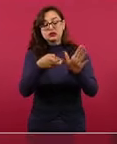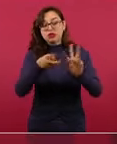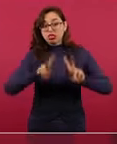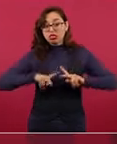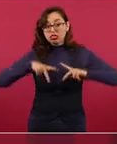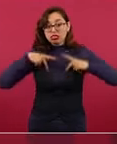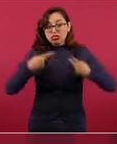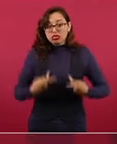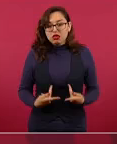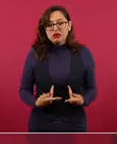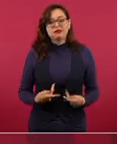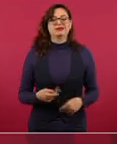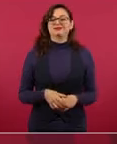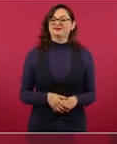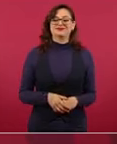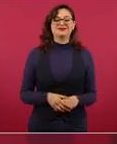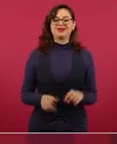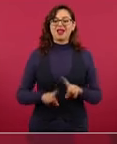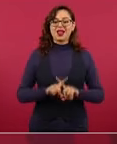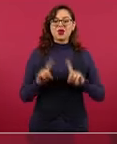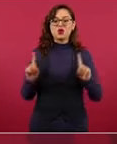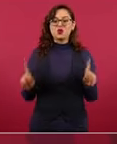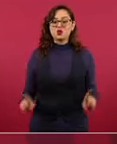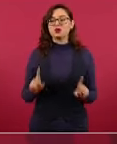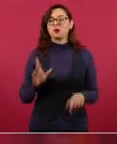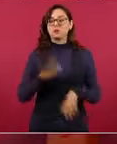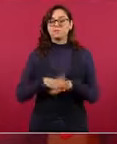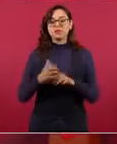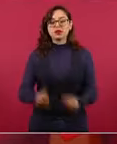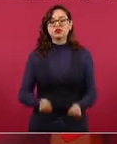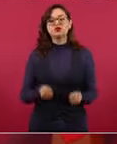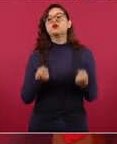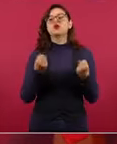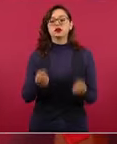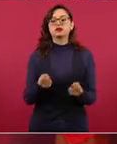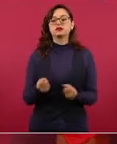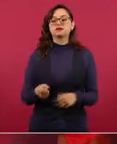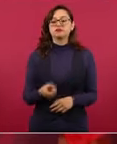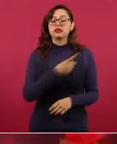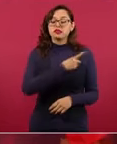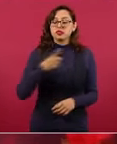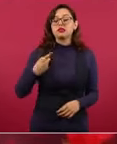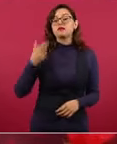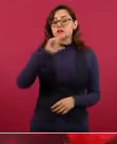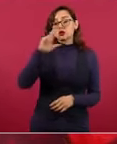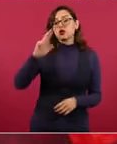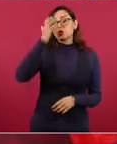si se reconocen excesos errores